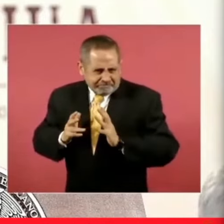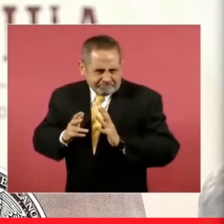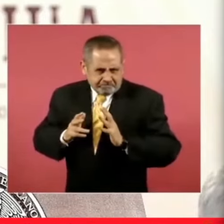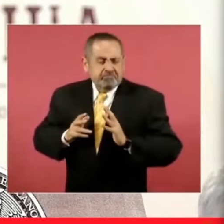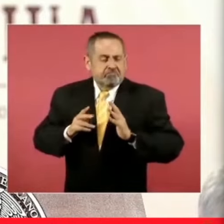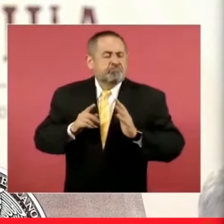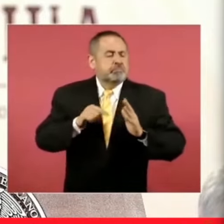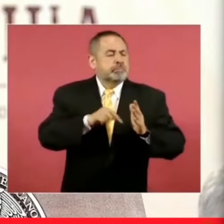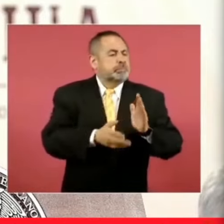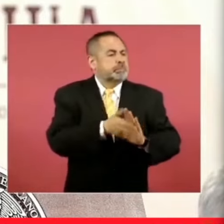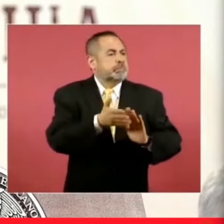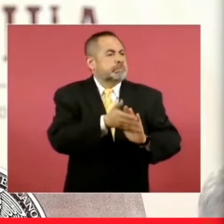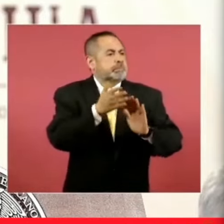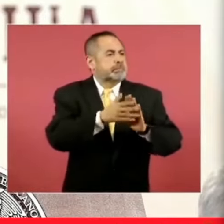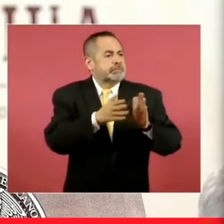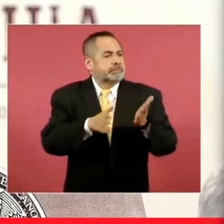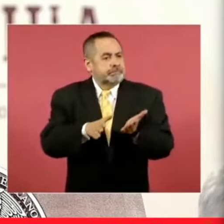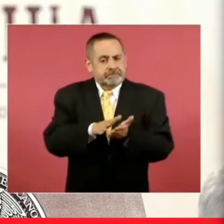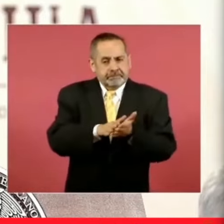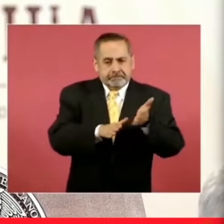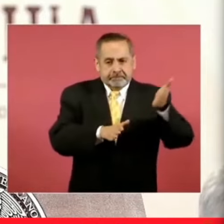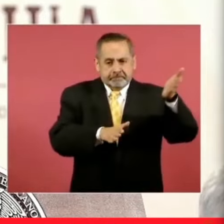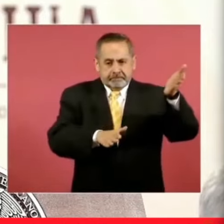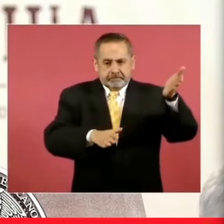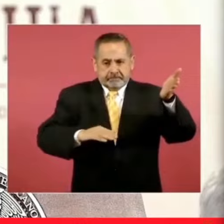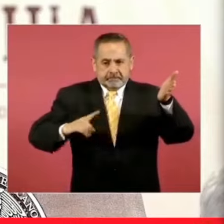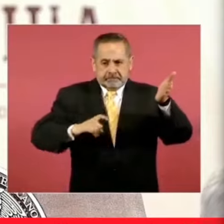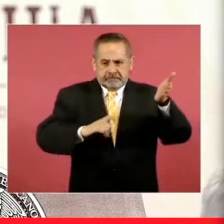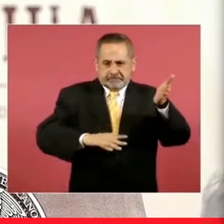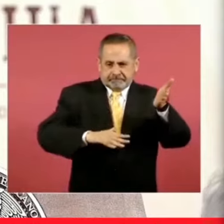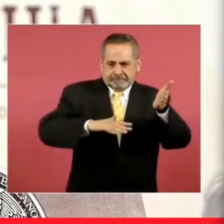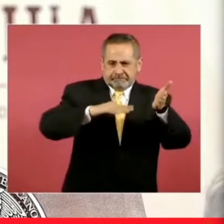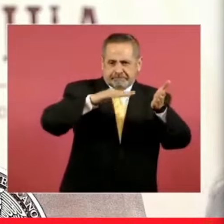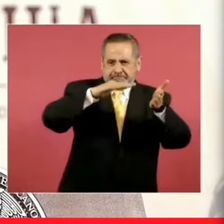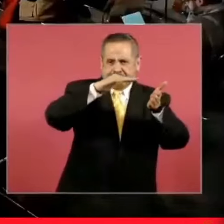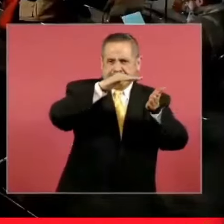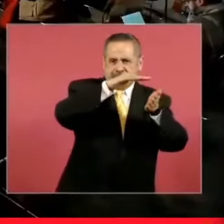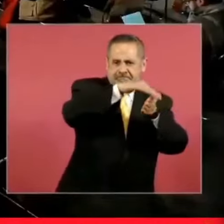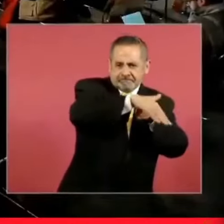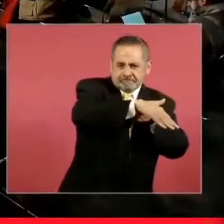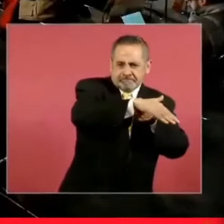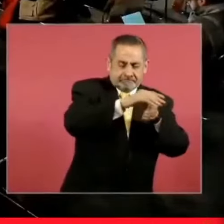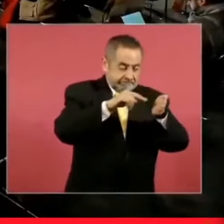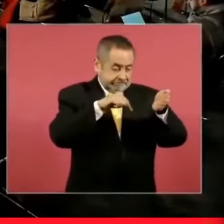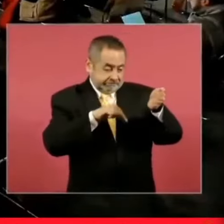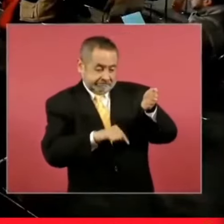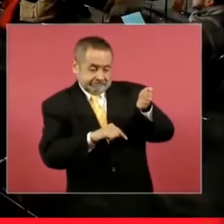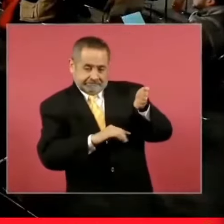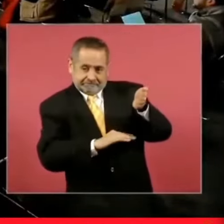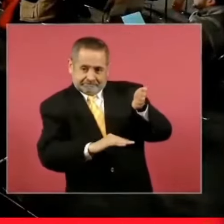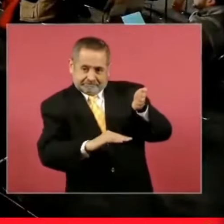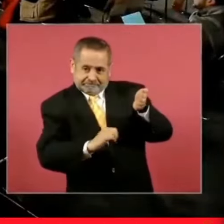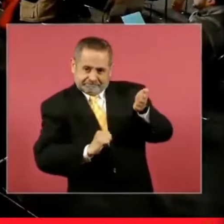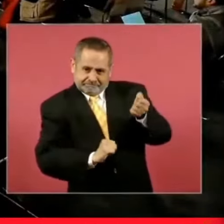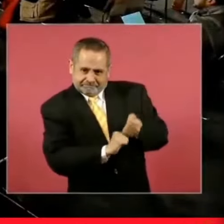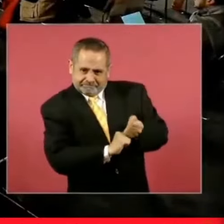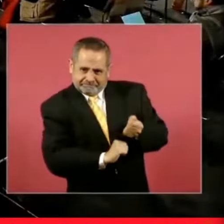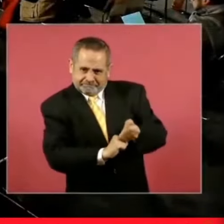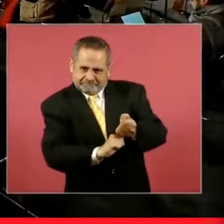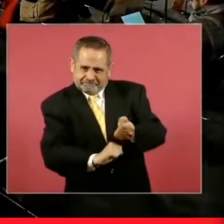y durante la construcción de la presa a tomar las mejores decisiones que hubo que tomar en su momento.